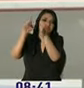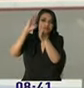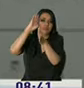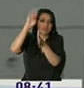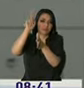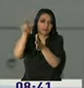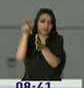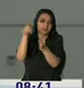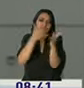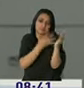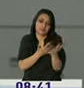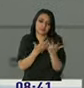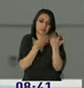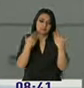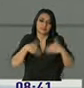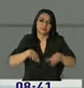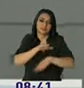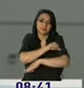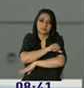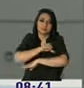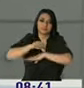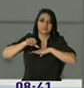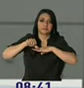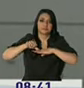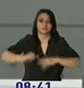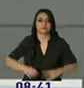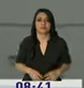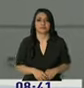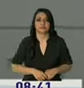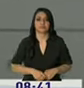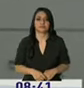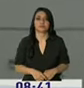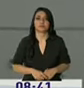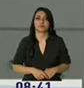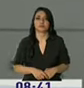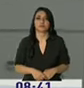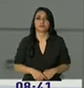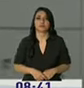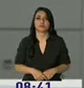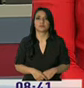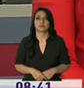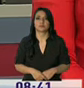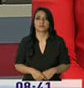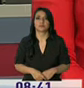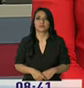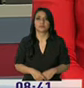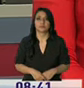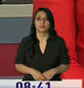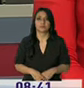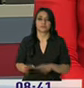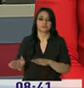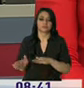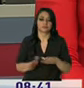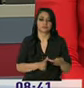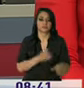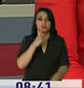de Criminalística y Ciencias Forenses, informó Marcela Maquilón. Un hombre de 40 años de edad fue detenido por